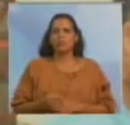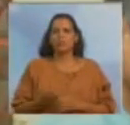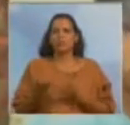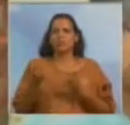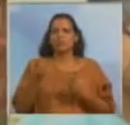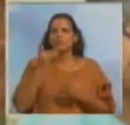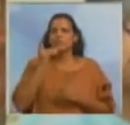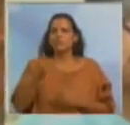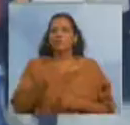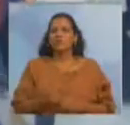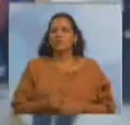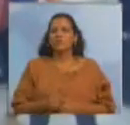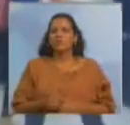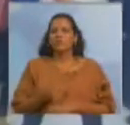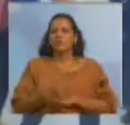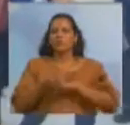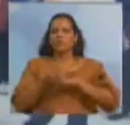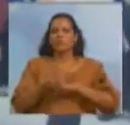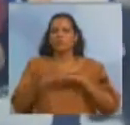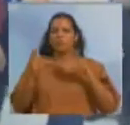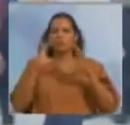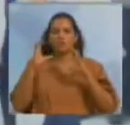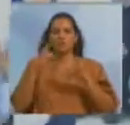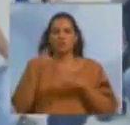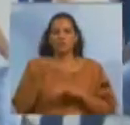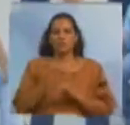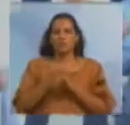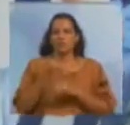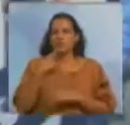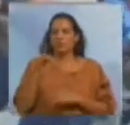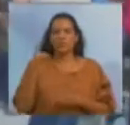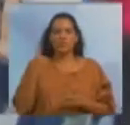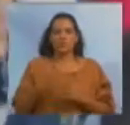el pronunciamiento por parte del actual gerente de la empresa de agua potable,